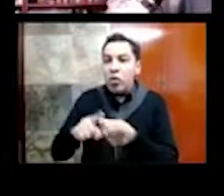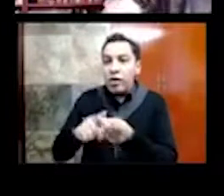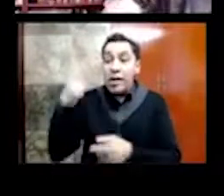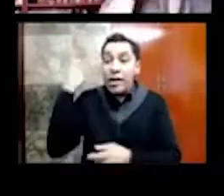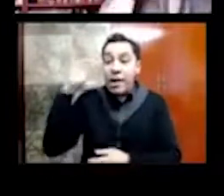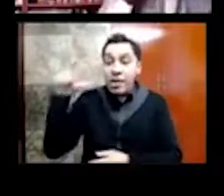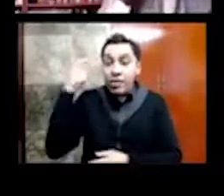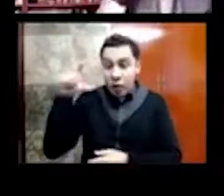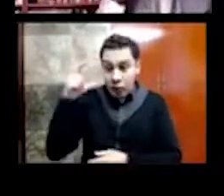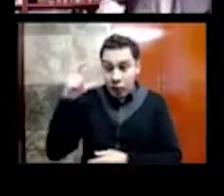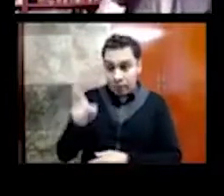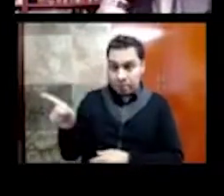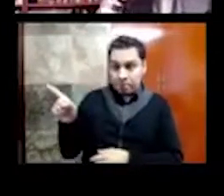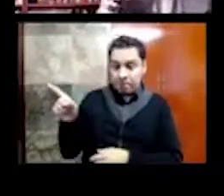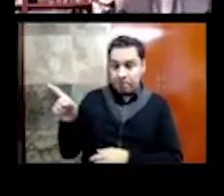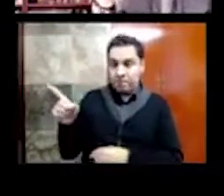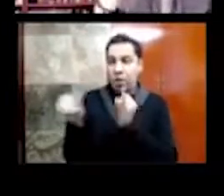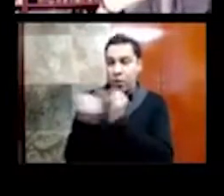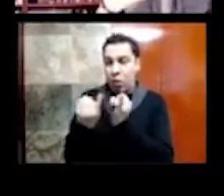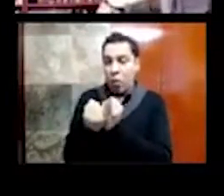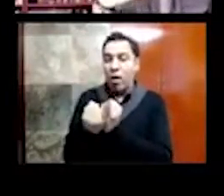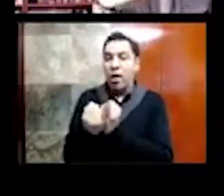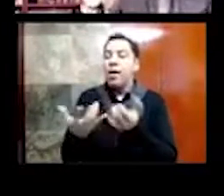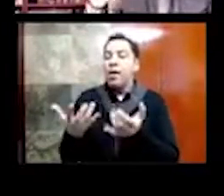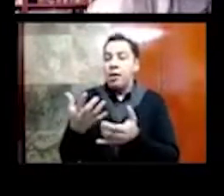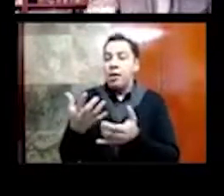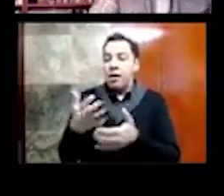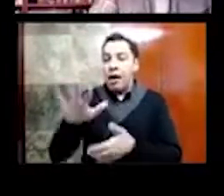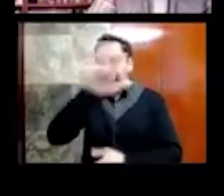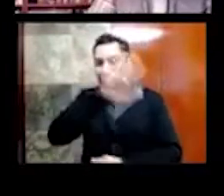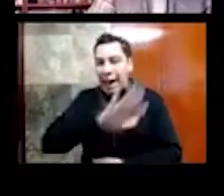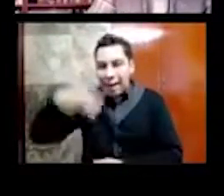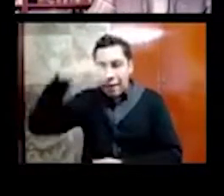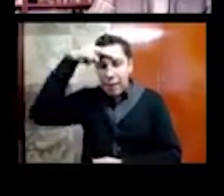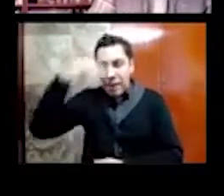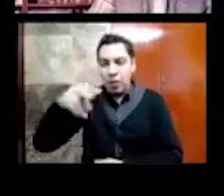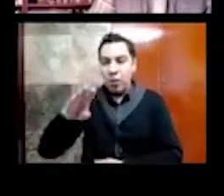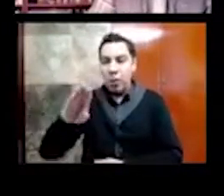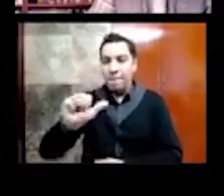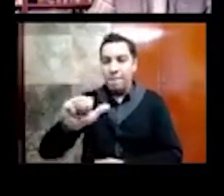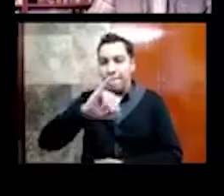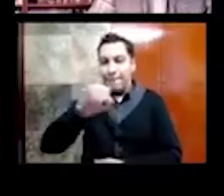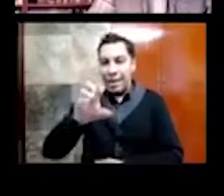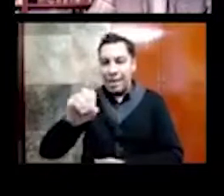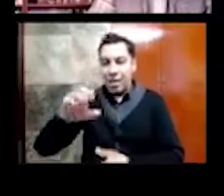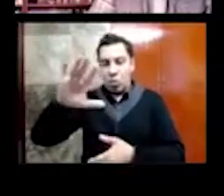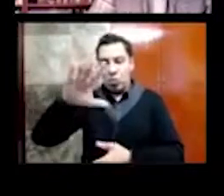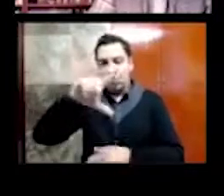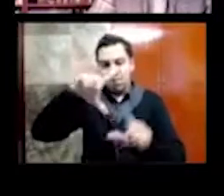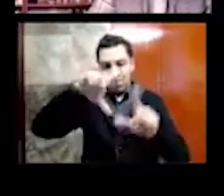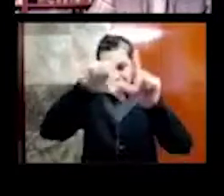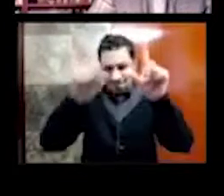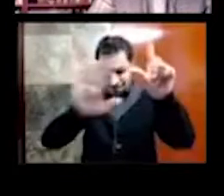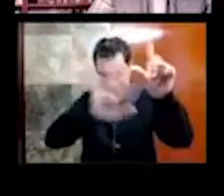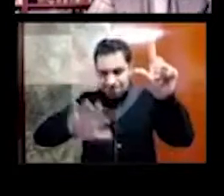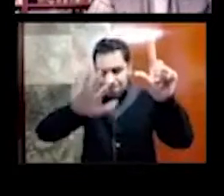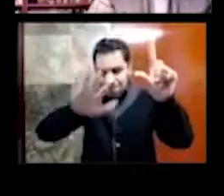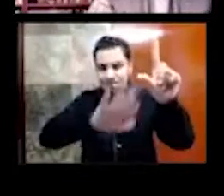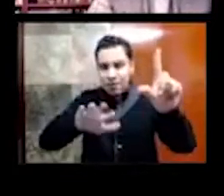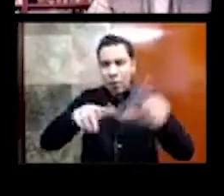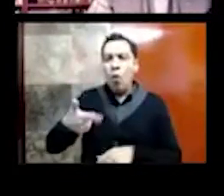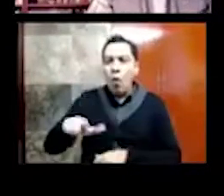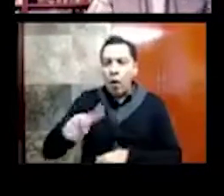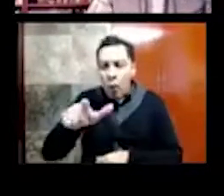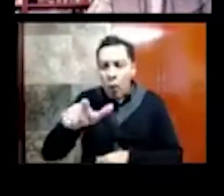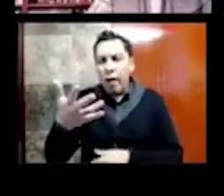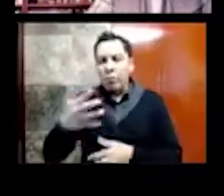vinculándose con los grupos del Bajío, quienes últimamente han dado evidencia, muestras de sitios urbanos de